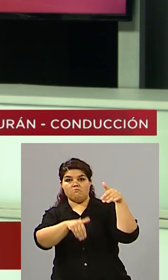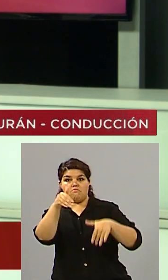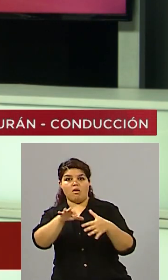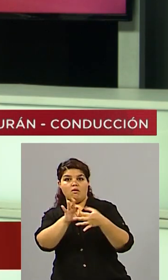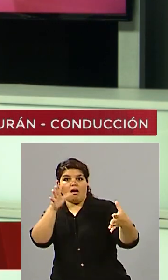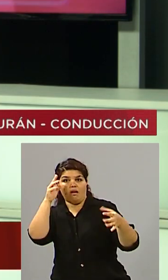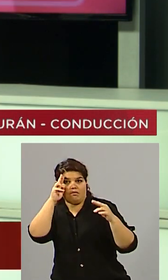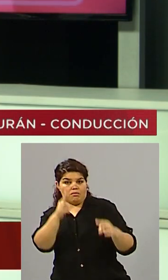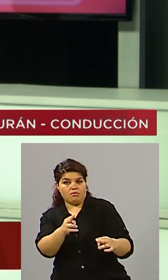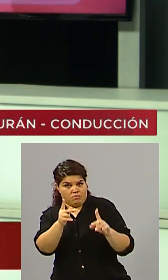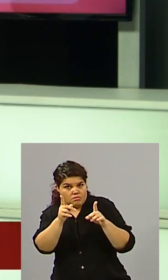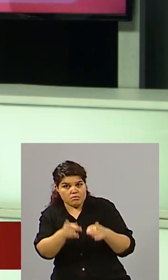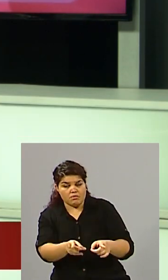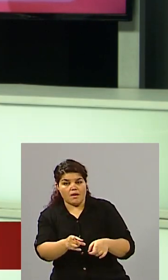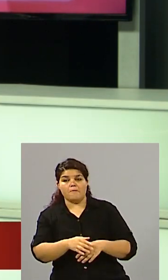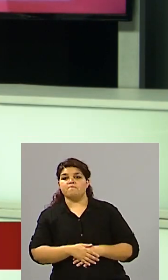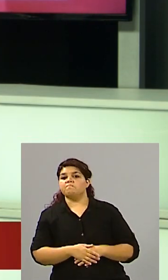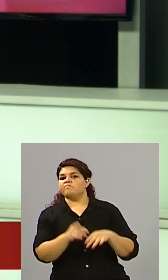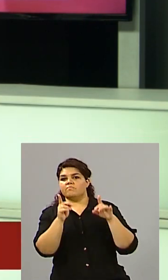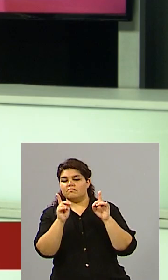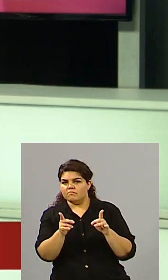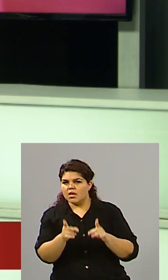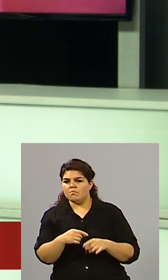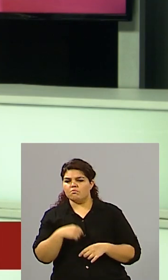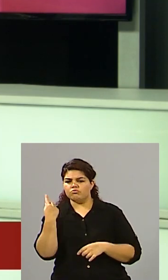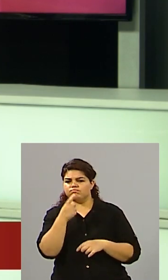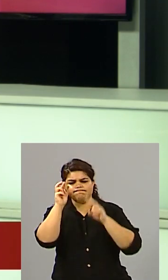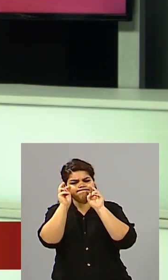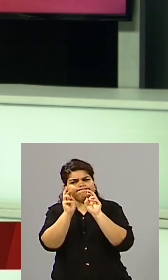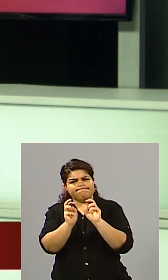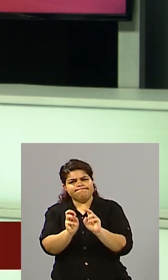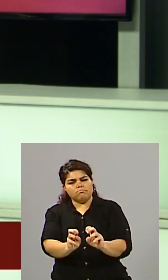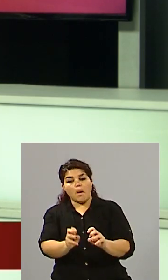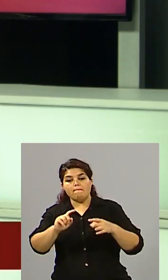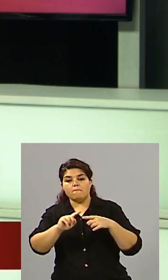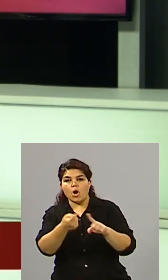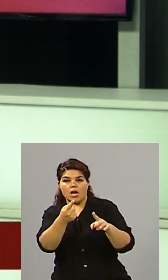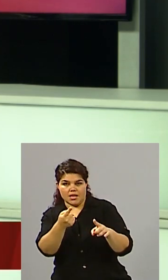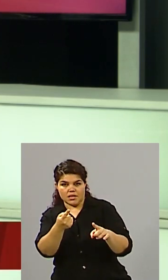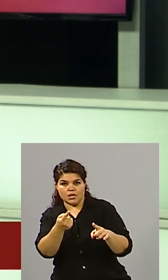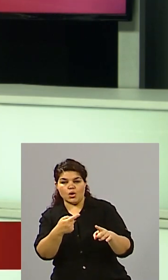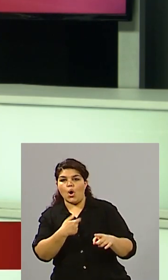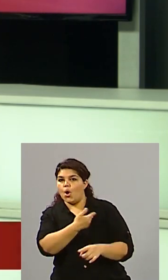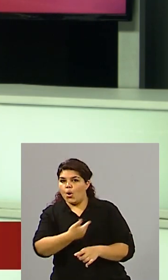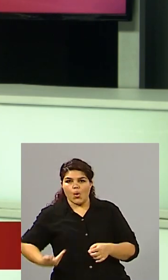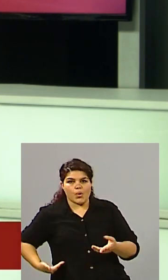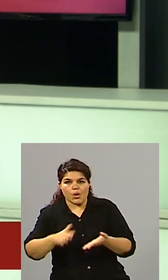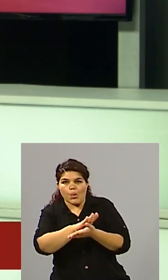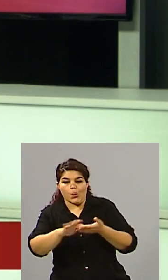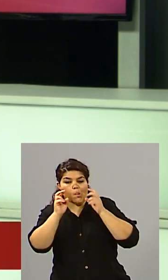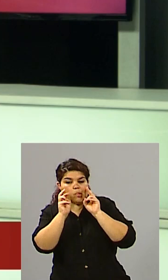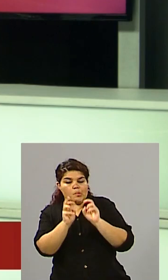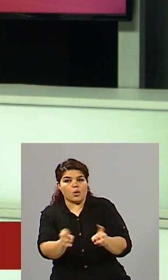Bueno, vamos a analizar de cómo es el panorama que se viene, sobre todo político, con un nuevo gobierno. Lo vamos a hacer